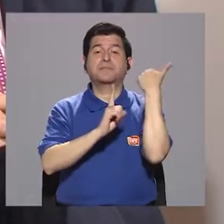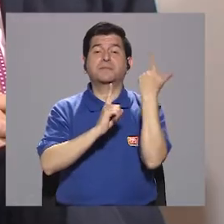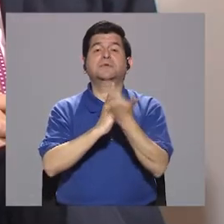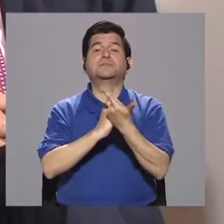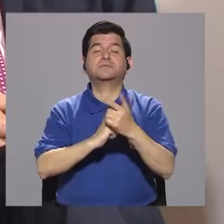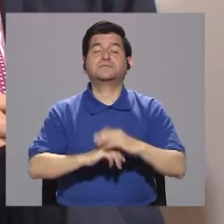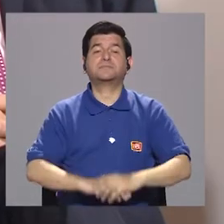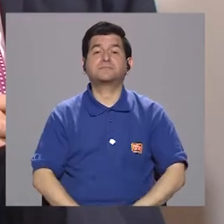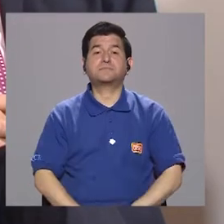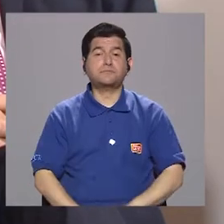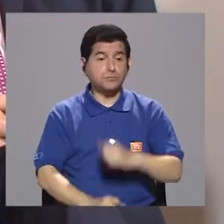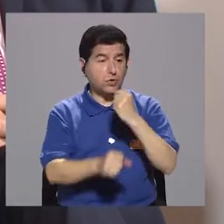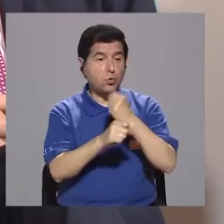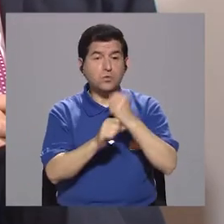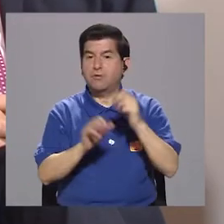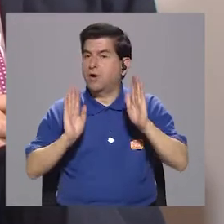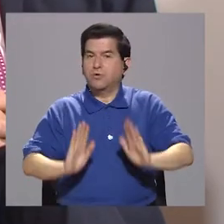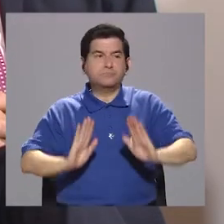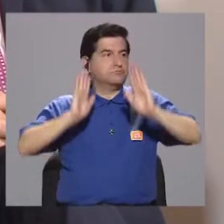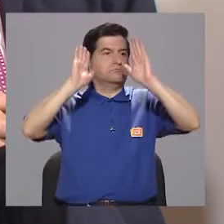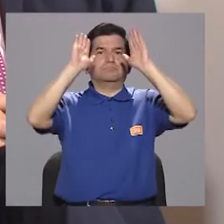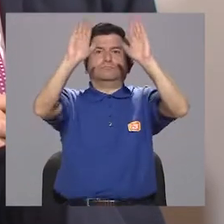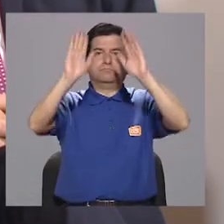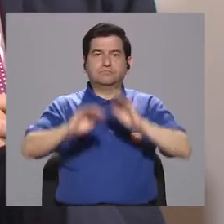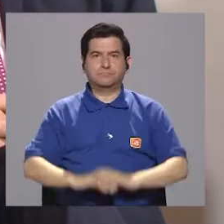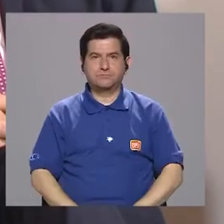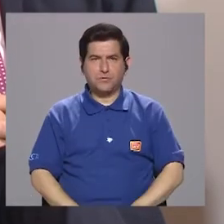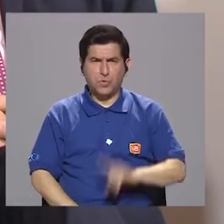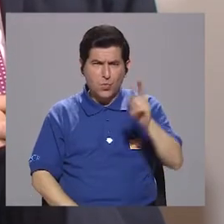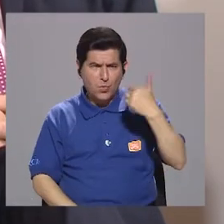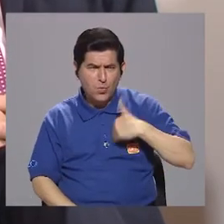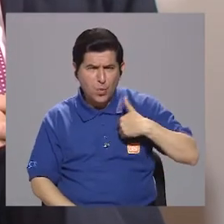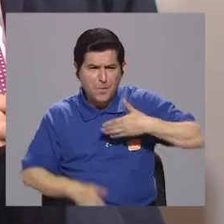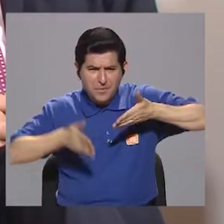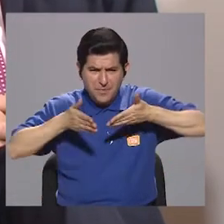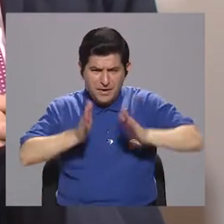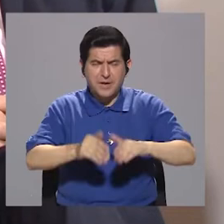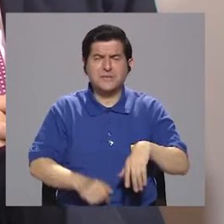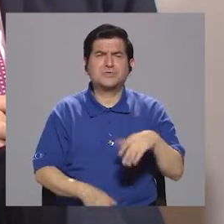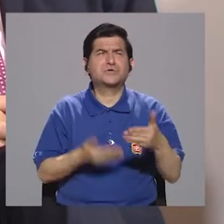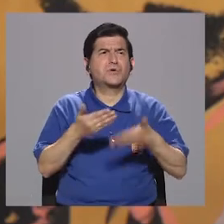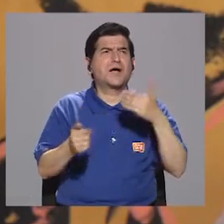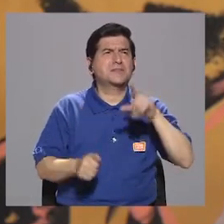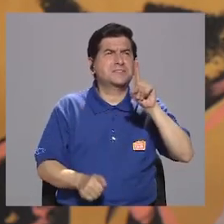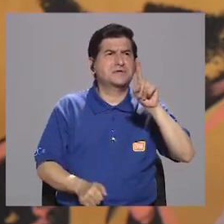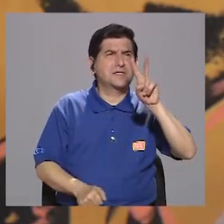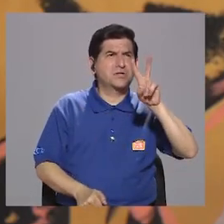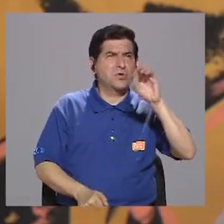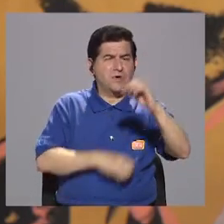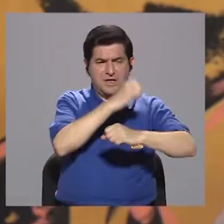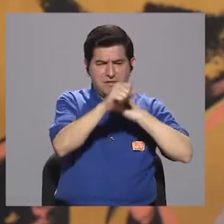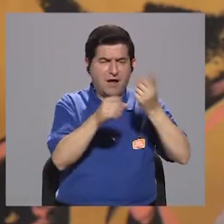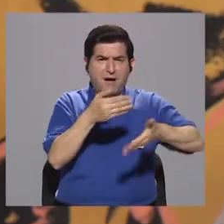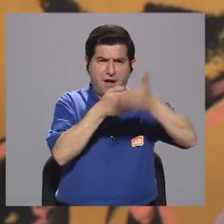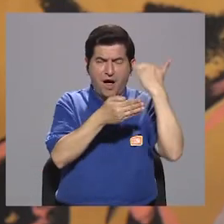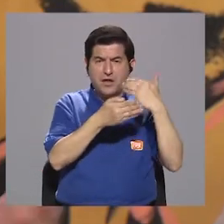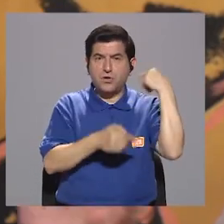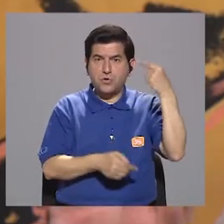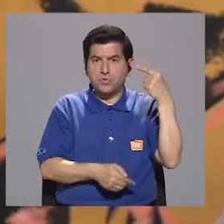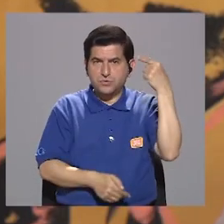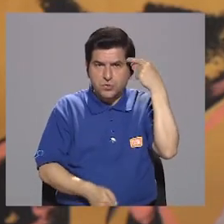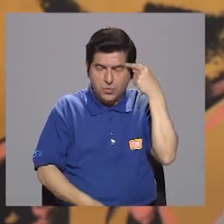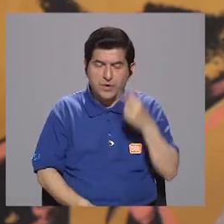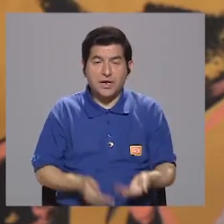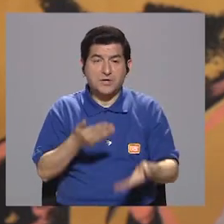es. Es decir, una obra grandiosa, ¿verdad? Un hombre que nació hace casi 120 años, que gobernó